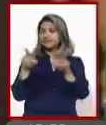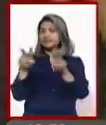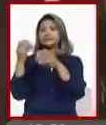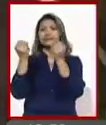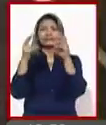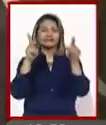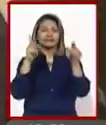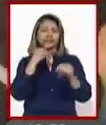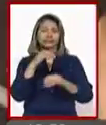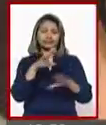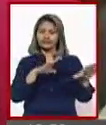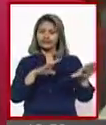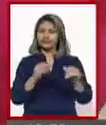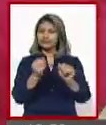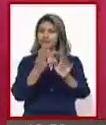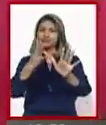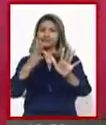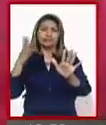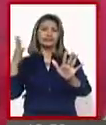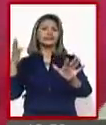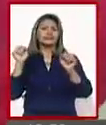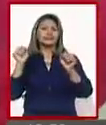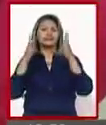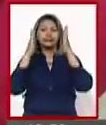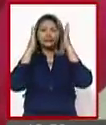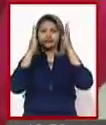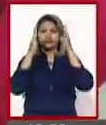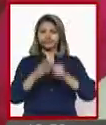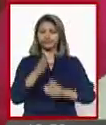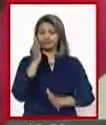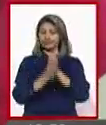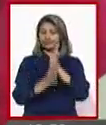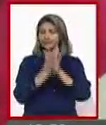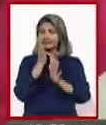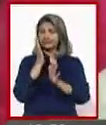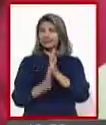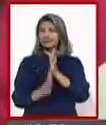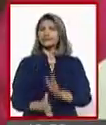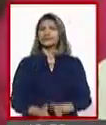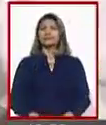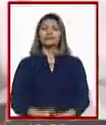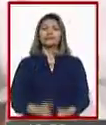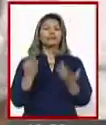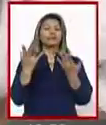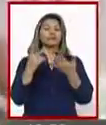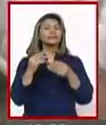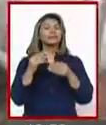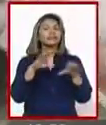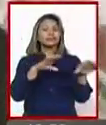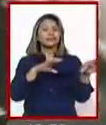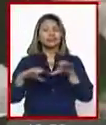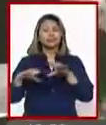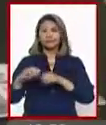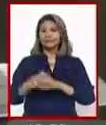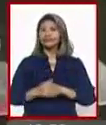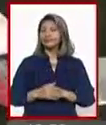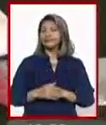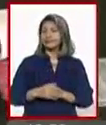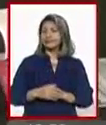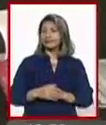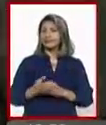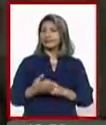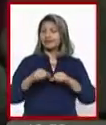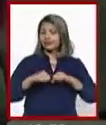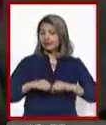muchas personas realizando filas para poder ser atendidos gratuitamente. Esperan que este tipo de actividades se realicen de